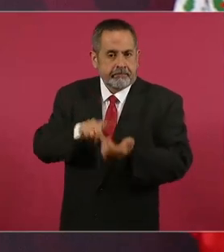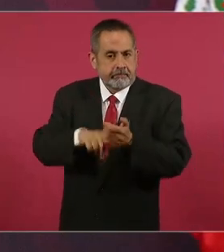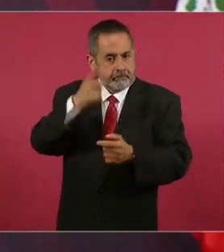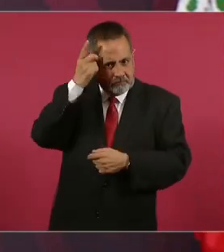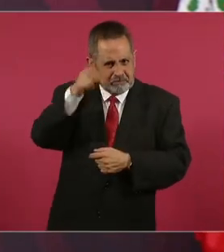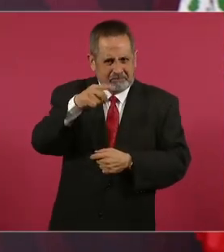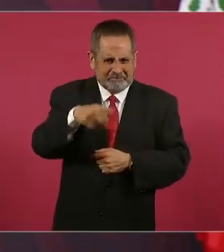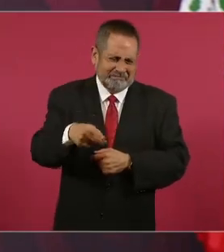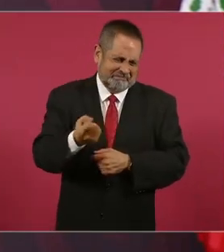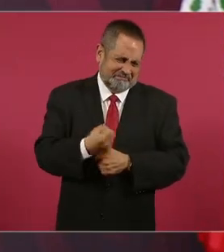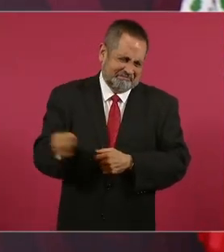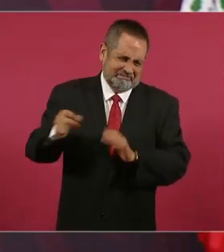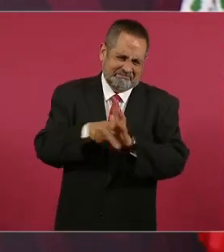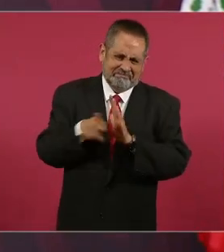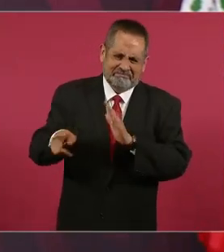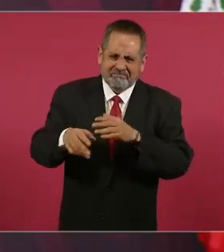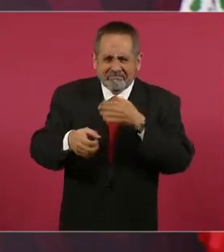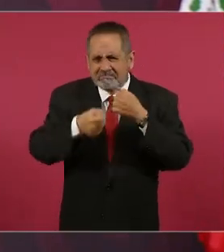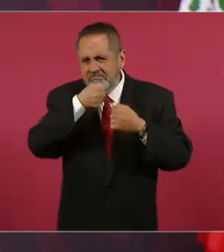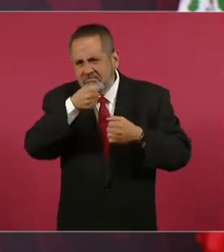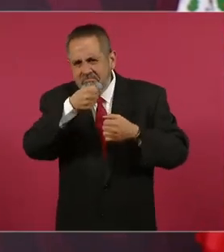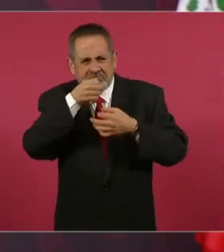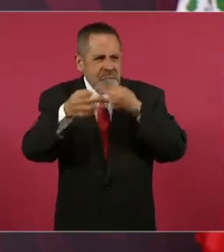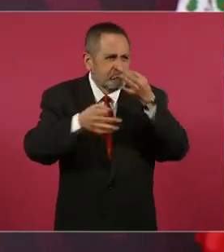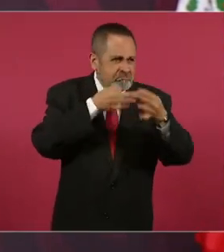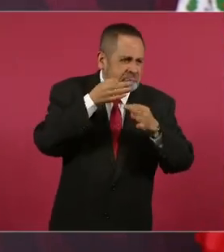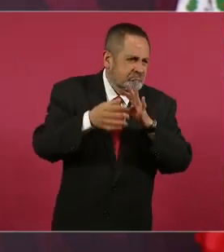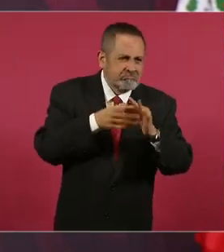era periodista y